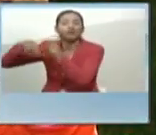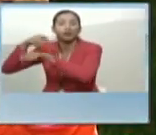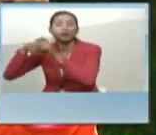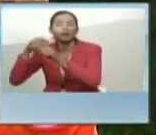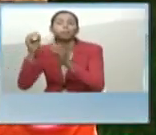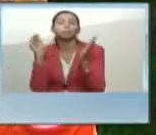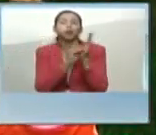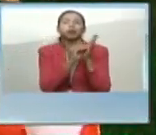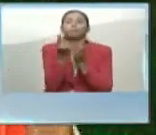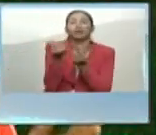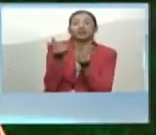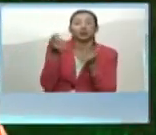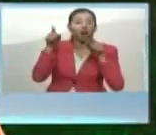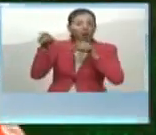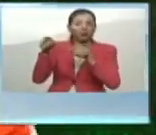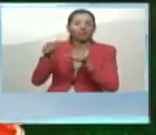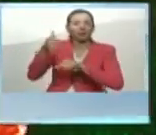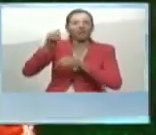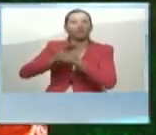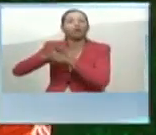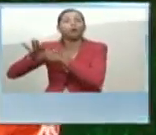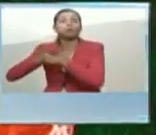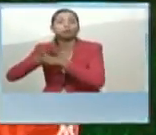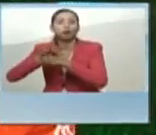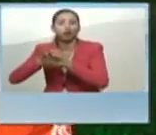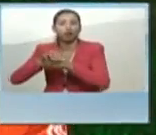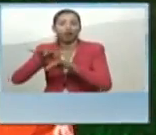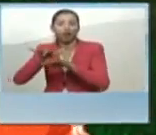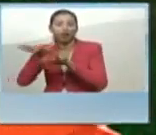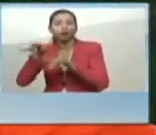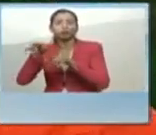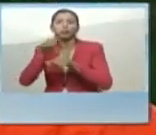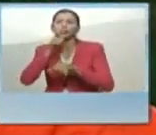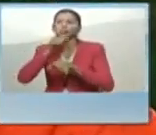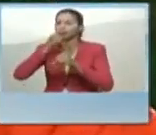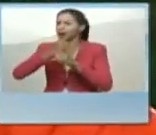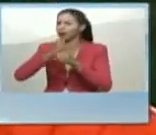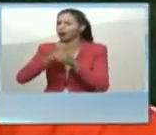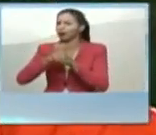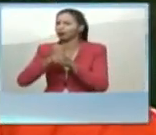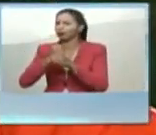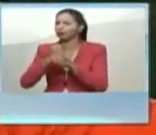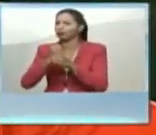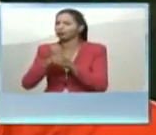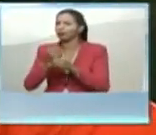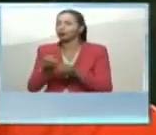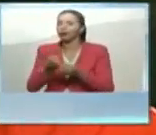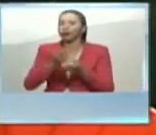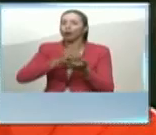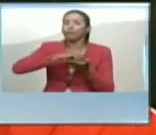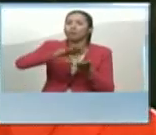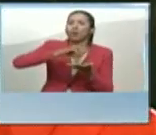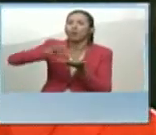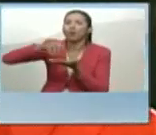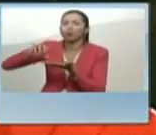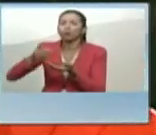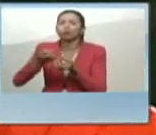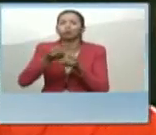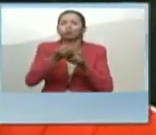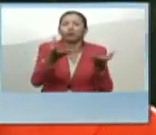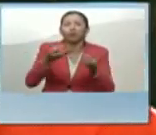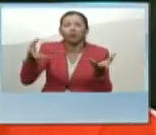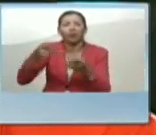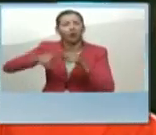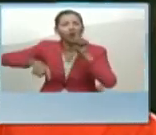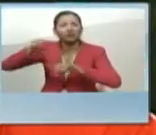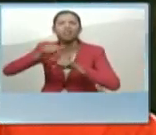precios. Y la clase obrera, ¿quiénes son los que trabajan en la distribución? ¿Quién produce?